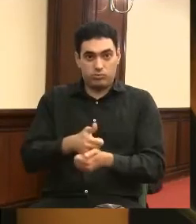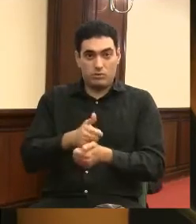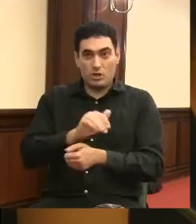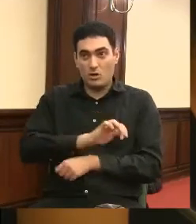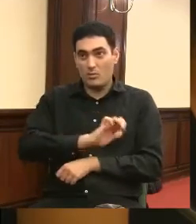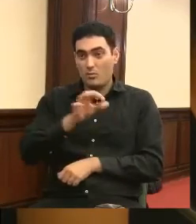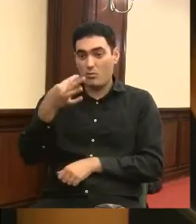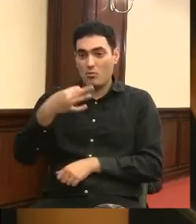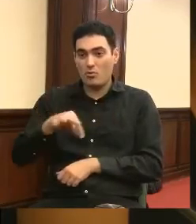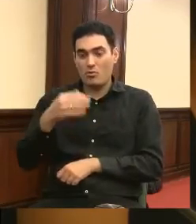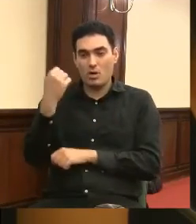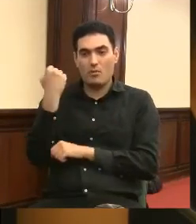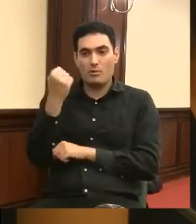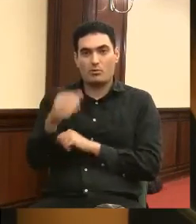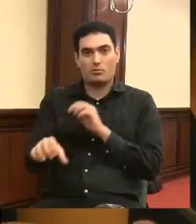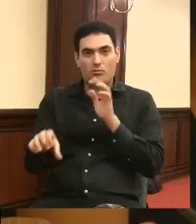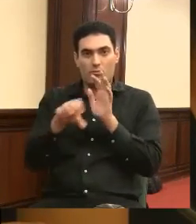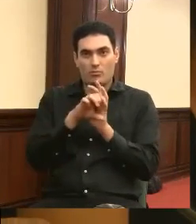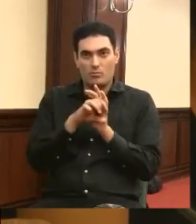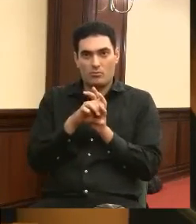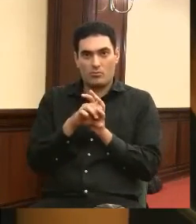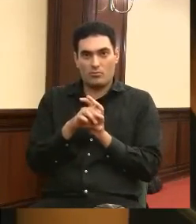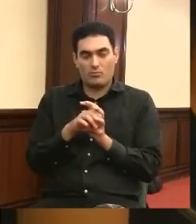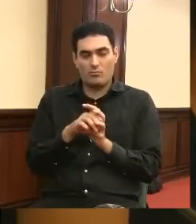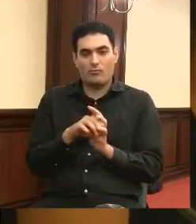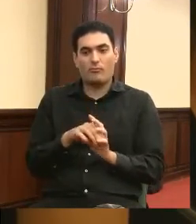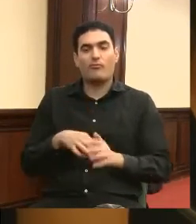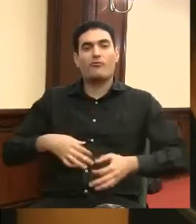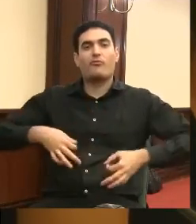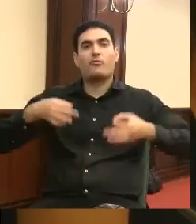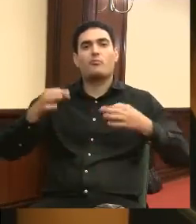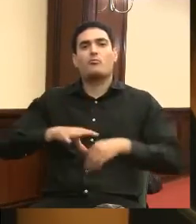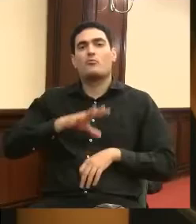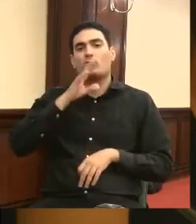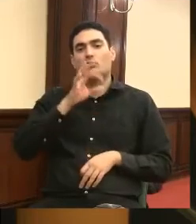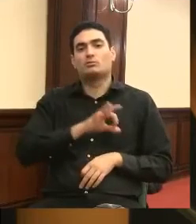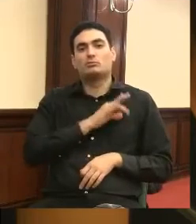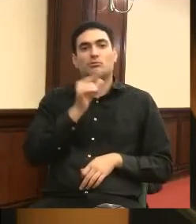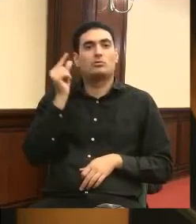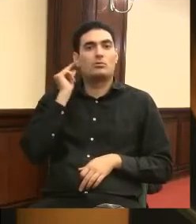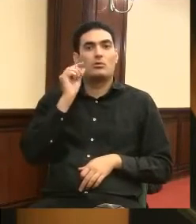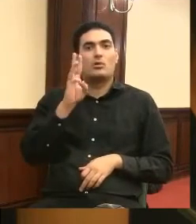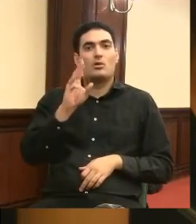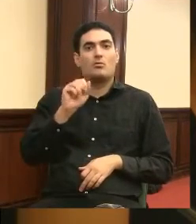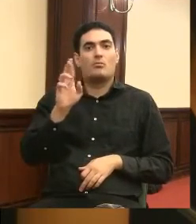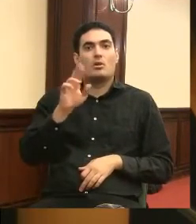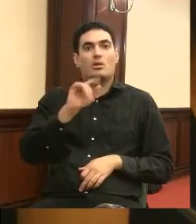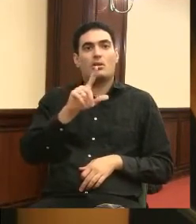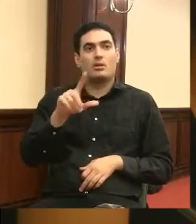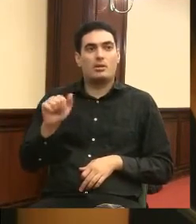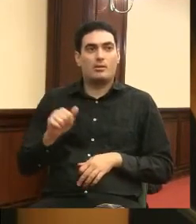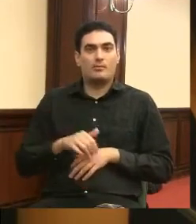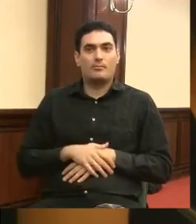último rincón de Europa en el que se abolió la Constitución, formalmente, porque la señora Parrilla siempre la trae